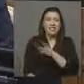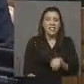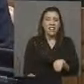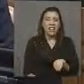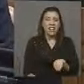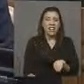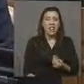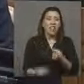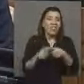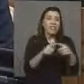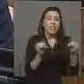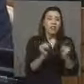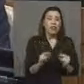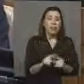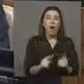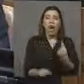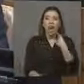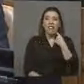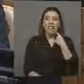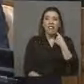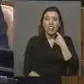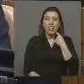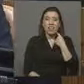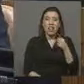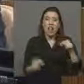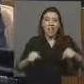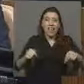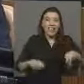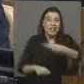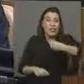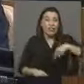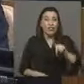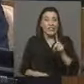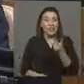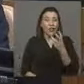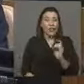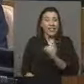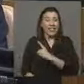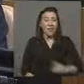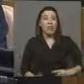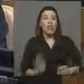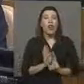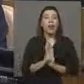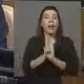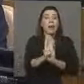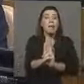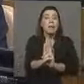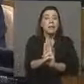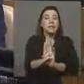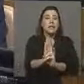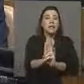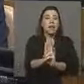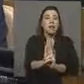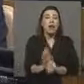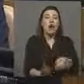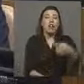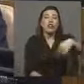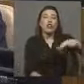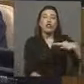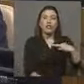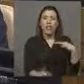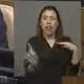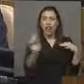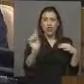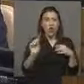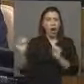de una u otra manera, se les afecta. Y aquí se supone que estamos los 120 representantes de los ciudadanos, no